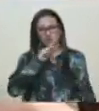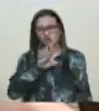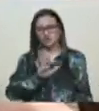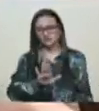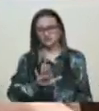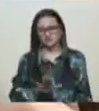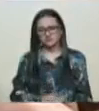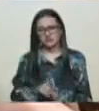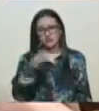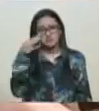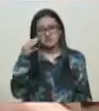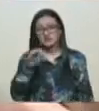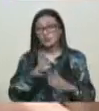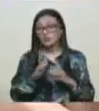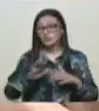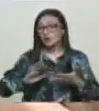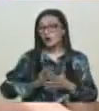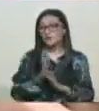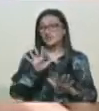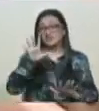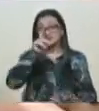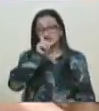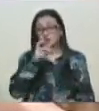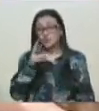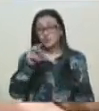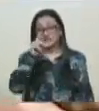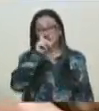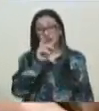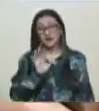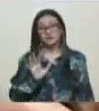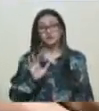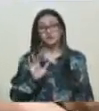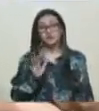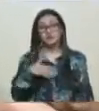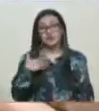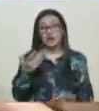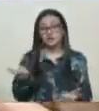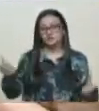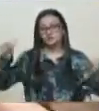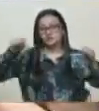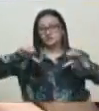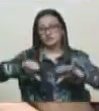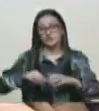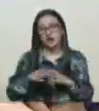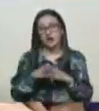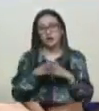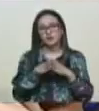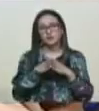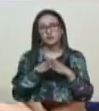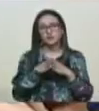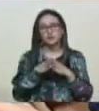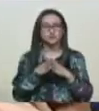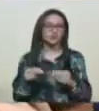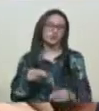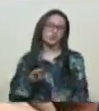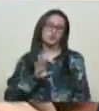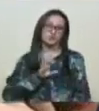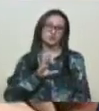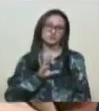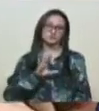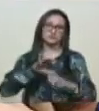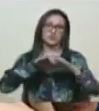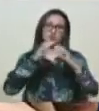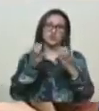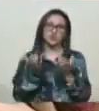de quienes creen que el mundo se va a acabar en 10 años, en 20 años, y quieren en estos días acabar con todo lo que tiene el planeta, en perjuicio